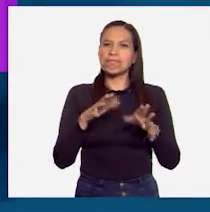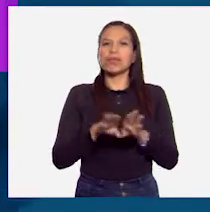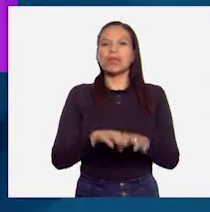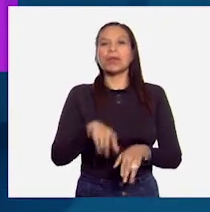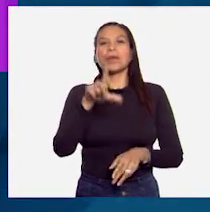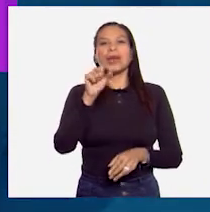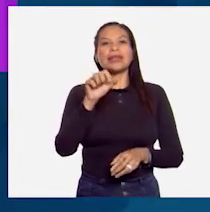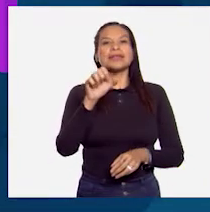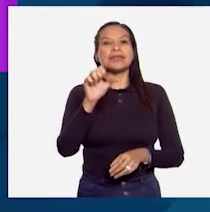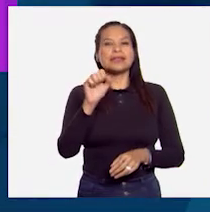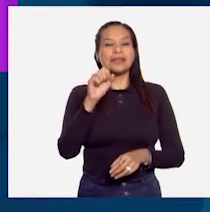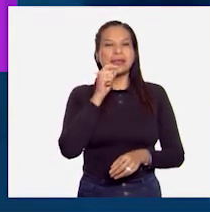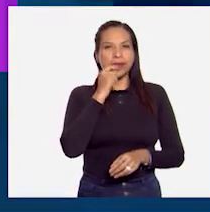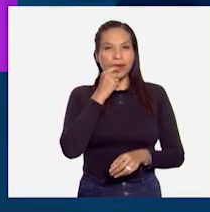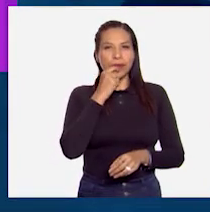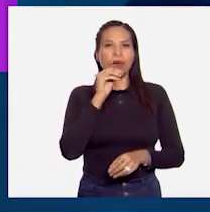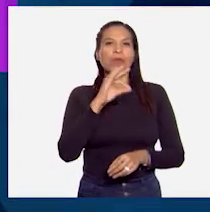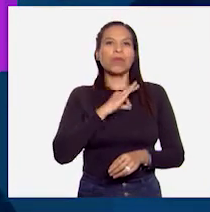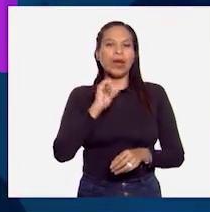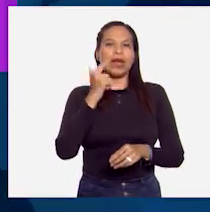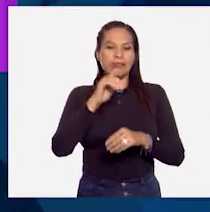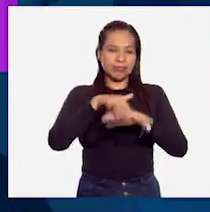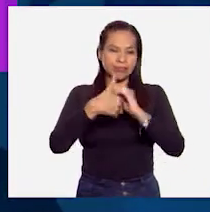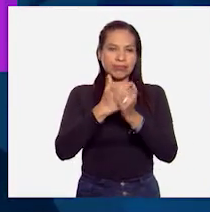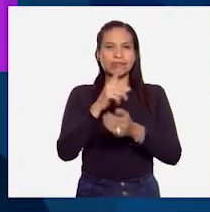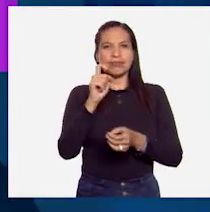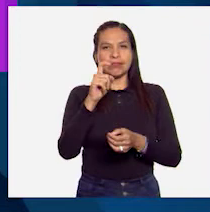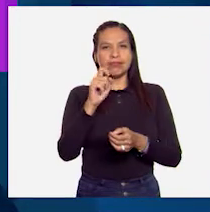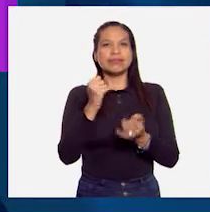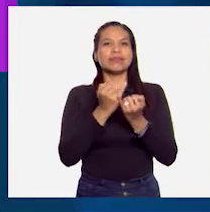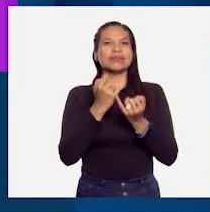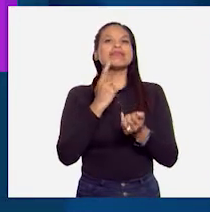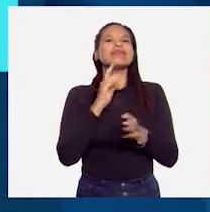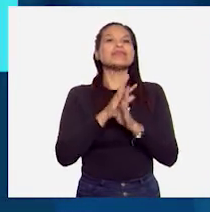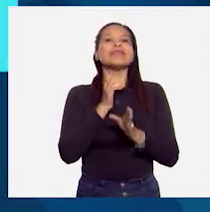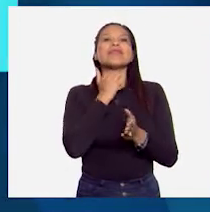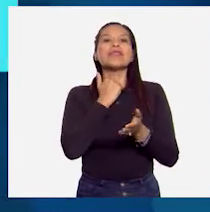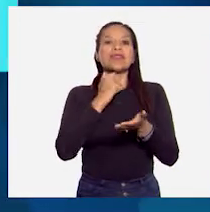durante 20 segundos o aplica desinfectante a base de agua y alcohol.